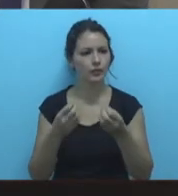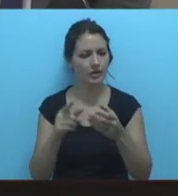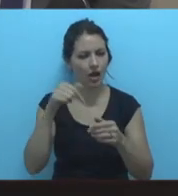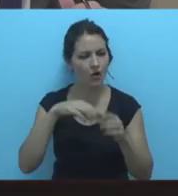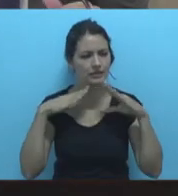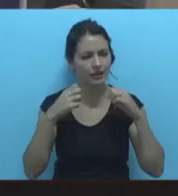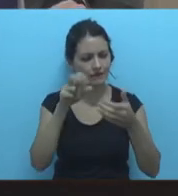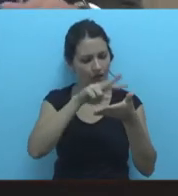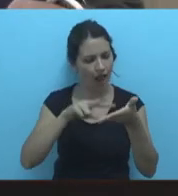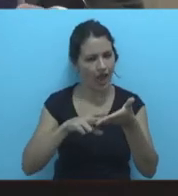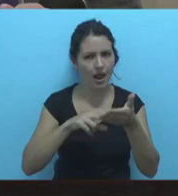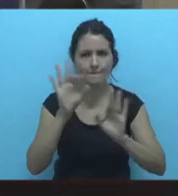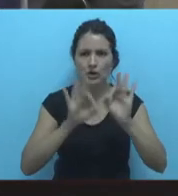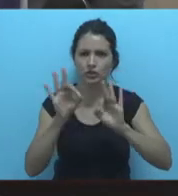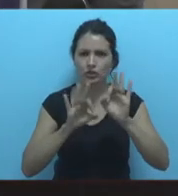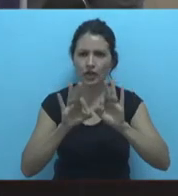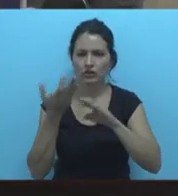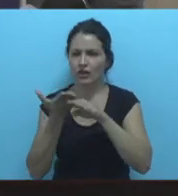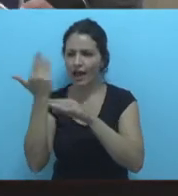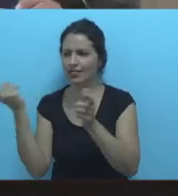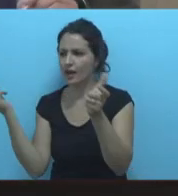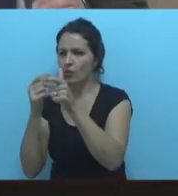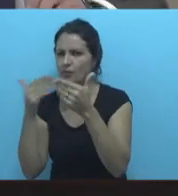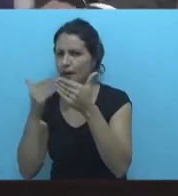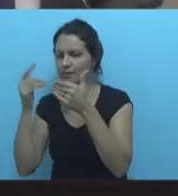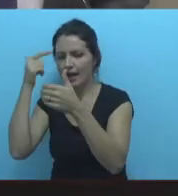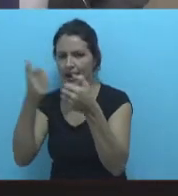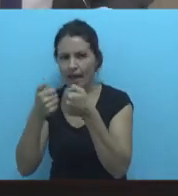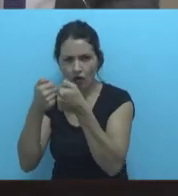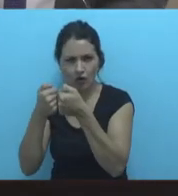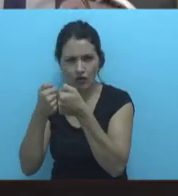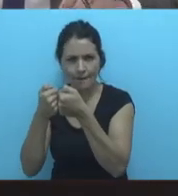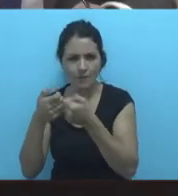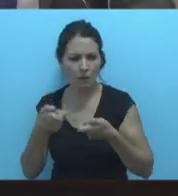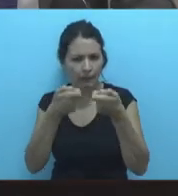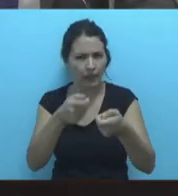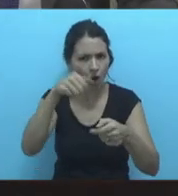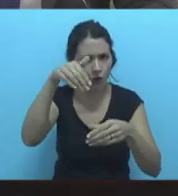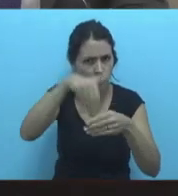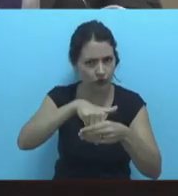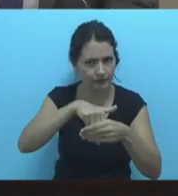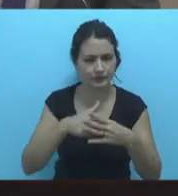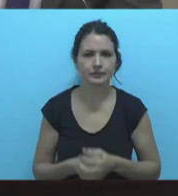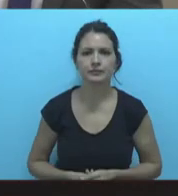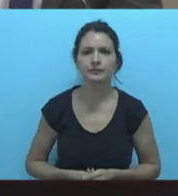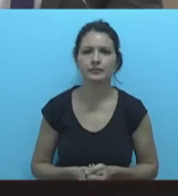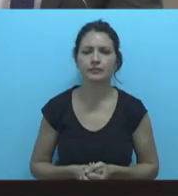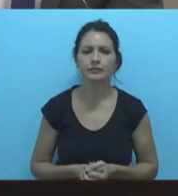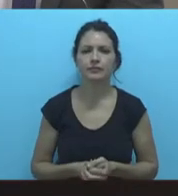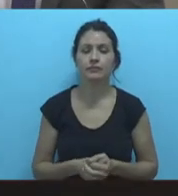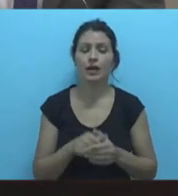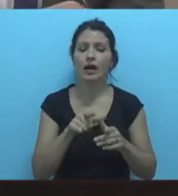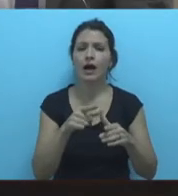Vamos a dar ingreso por secretaría a los proyectos acordados en la reunión de labor parlamentaria para su reserva y posterior tratamiento sobre tablas.